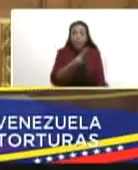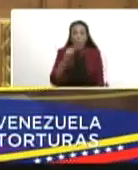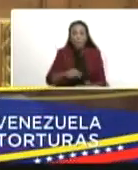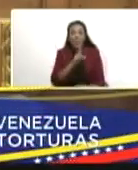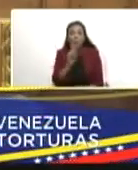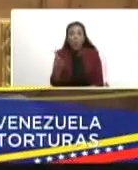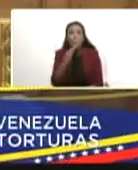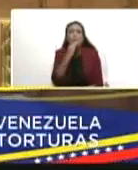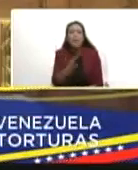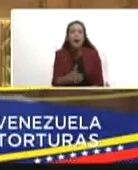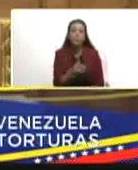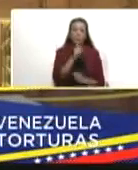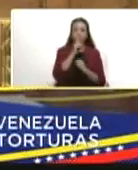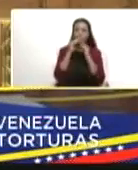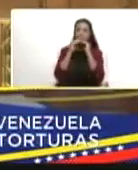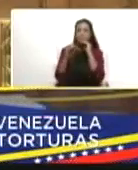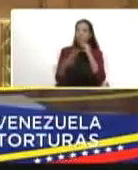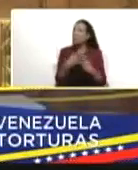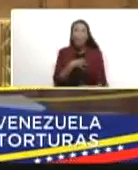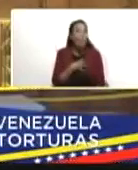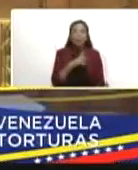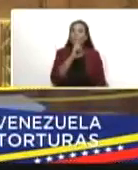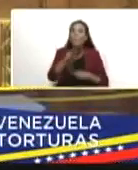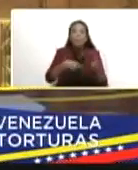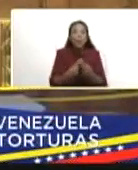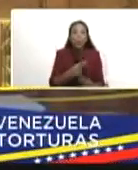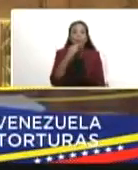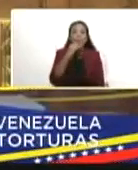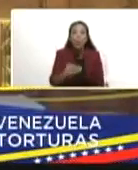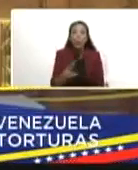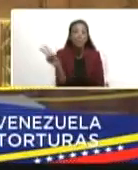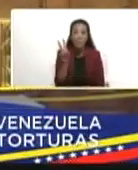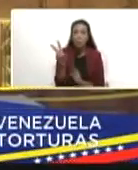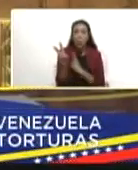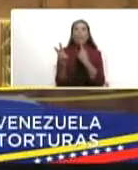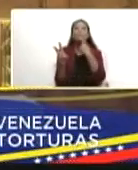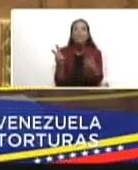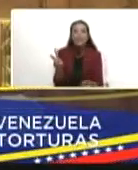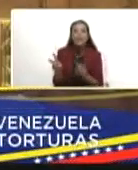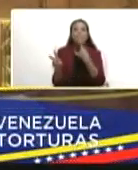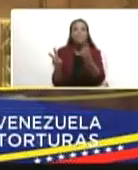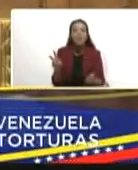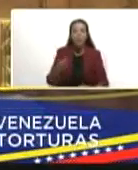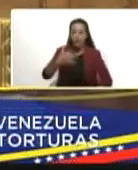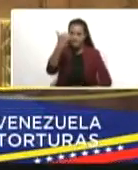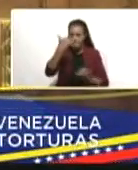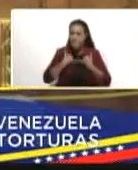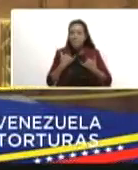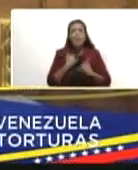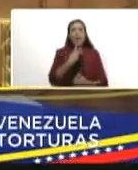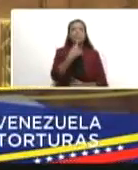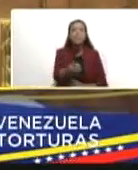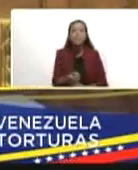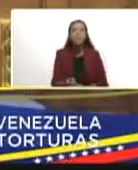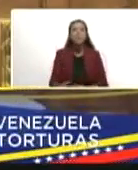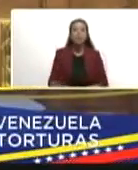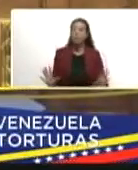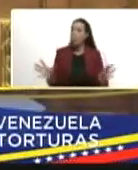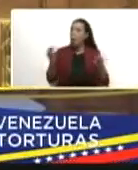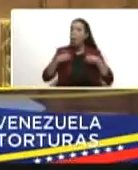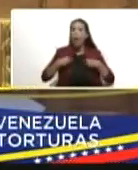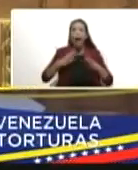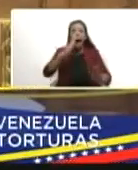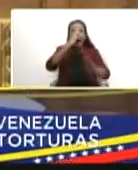podemos callar no callaremos Venezuela seguirá hablando con su propia voz para decir